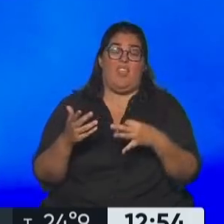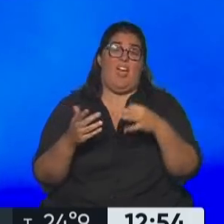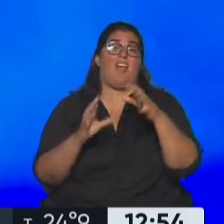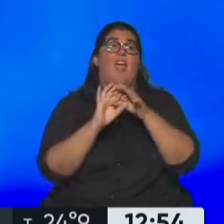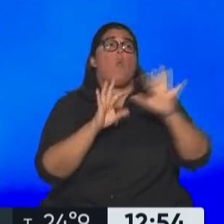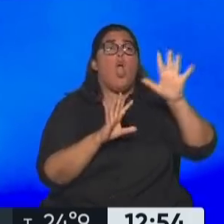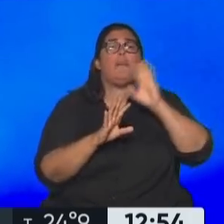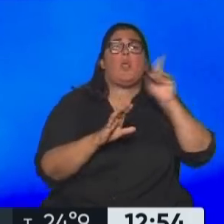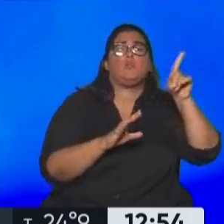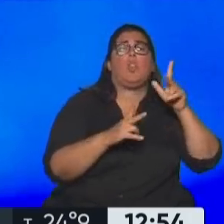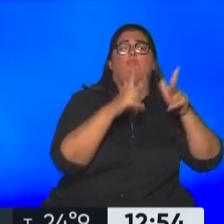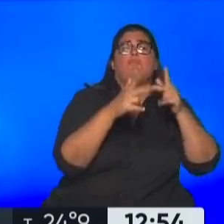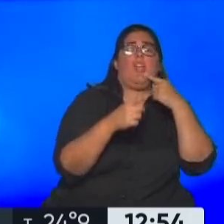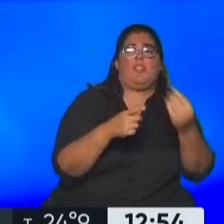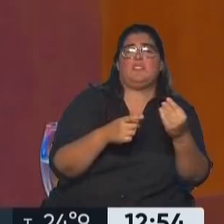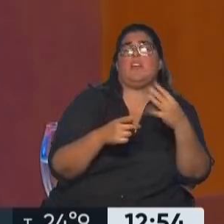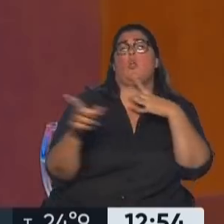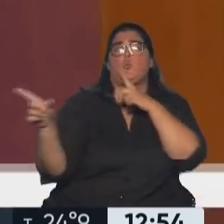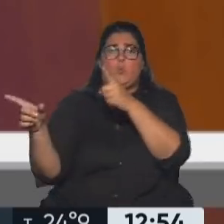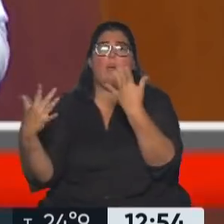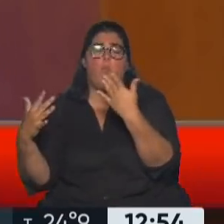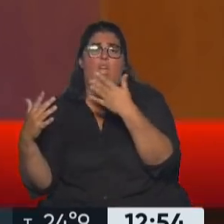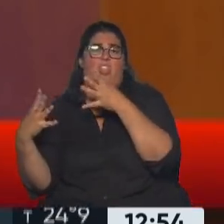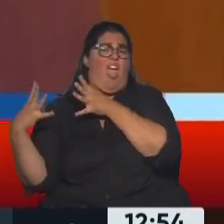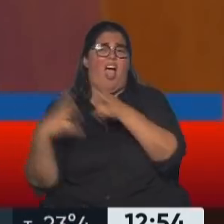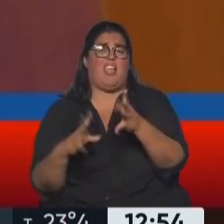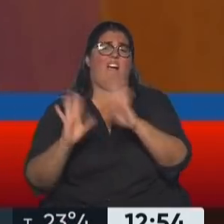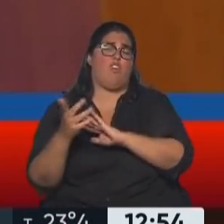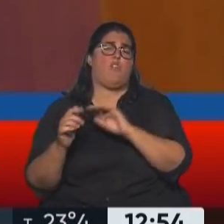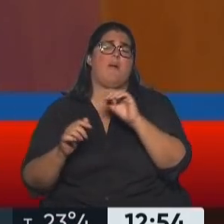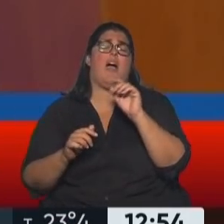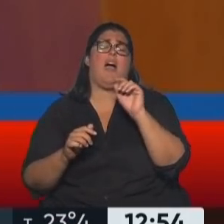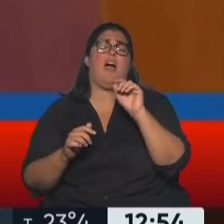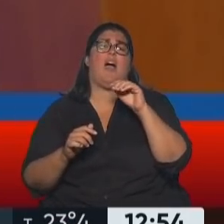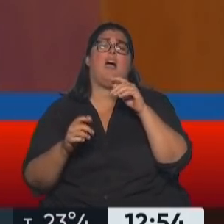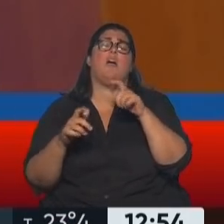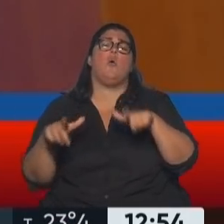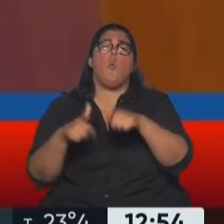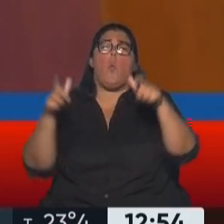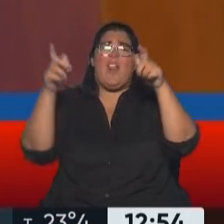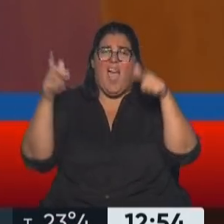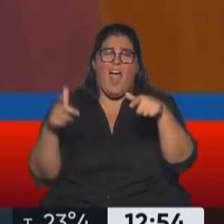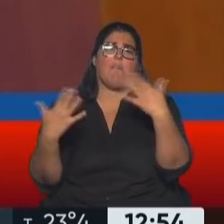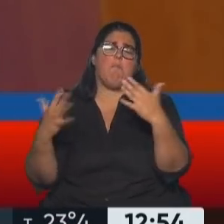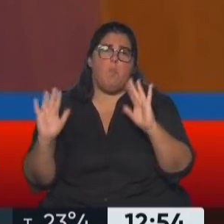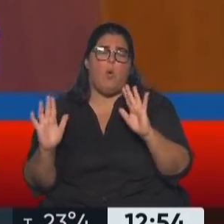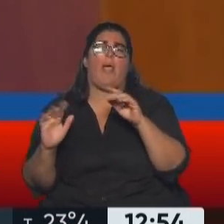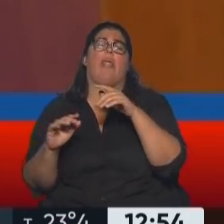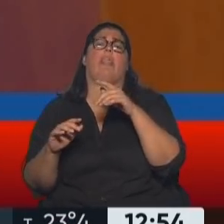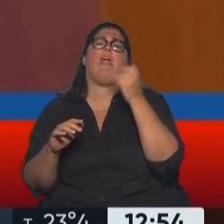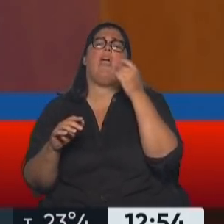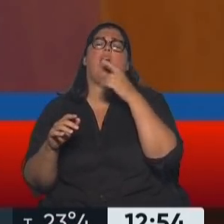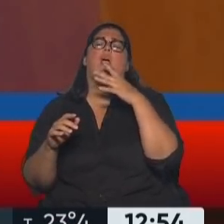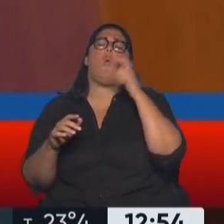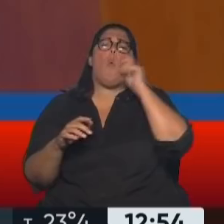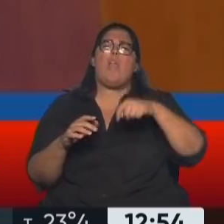plantea es que Rusia puede llegar a atacar con armas nucleares, lo que plantea Rusia Rusia es que hay laboratorios en Ucrania y